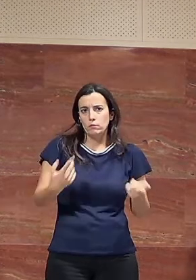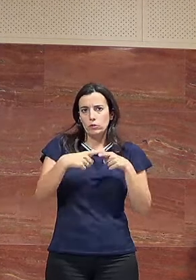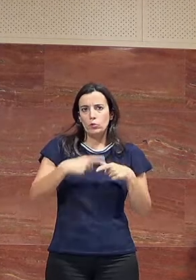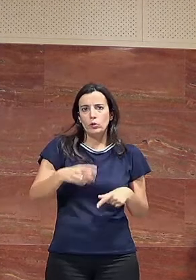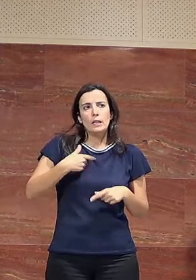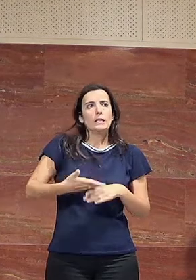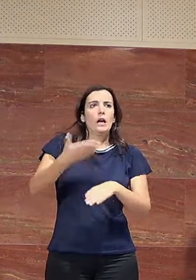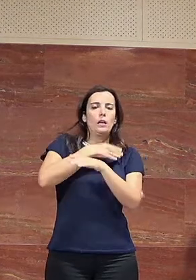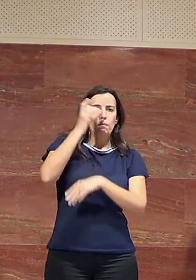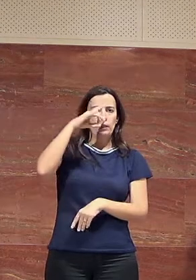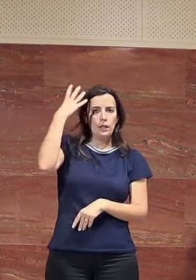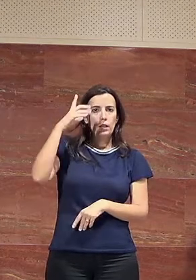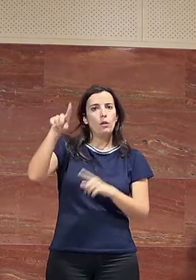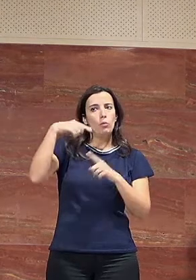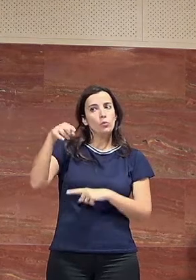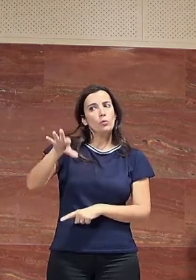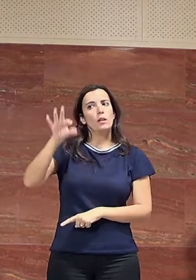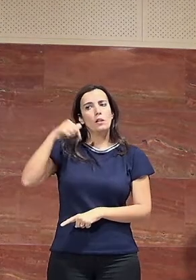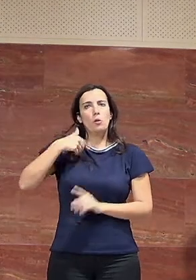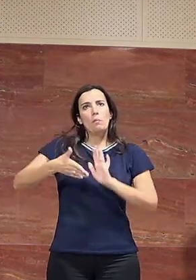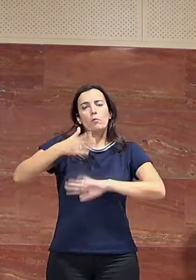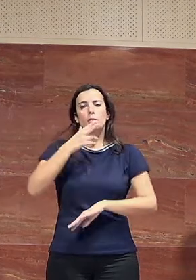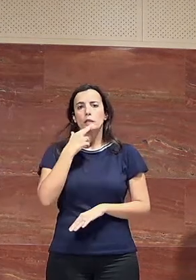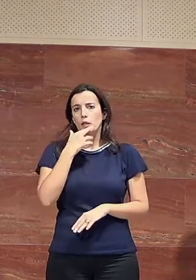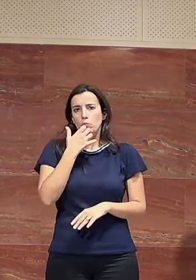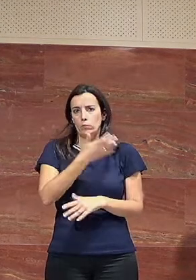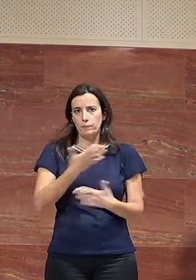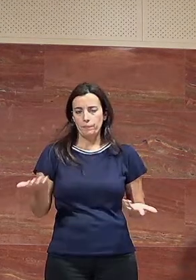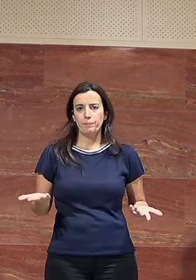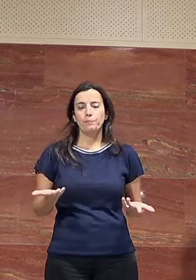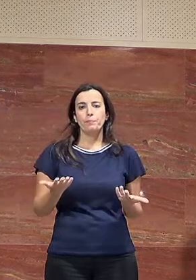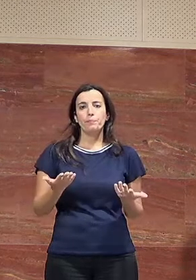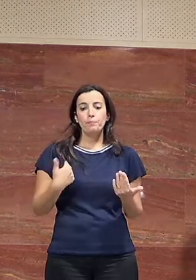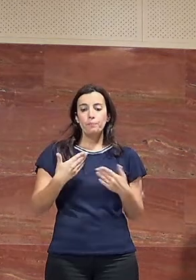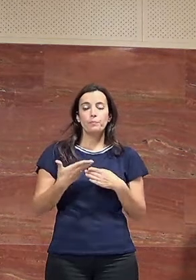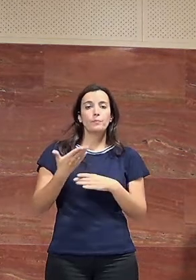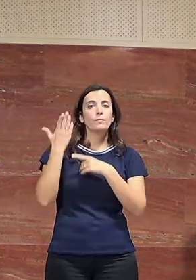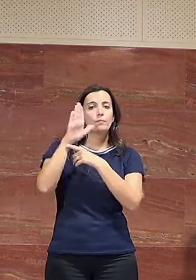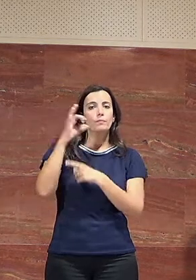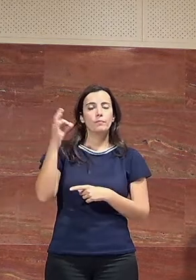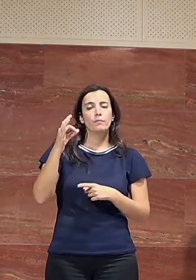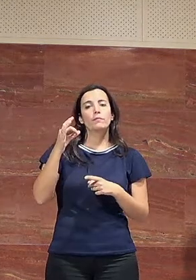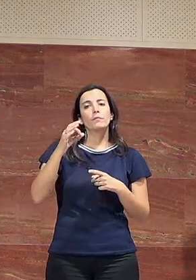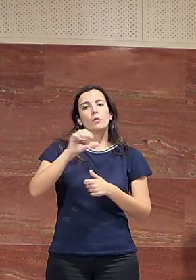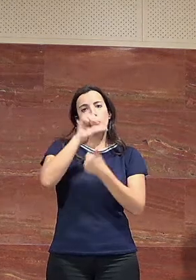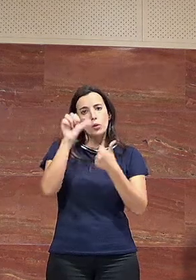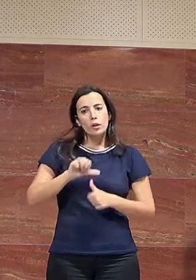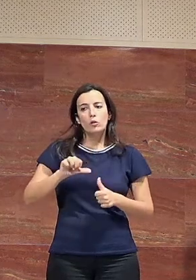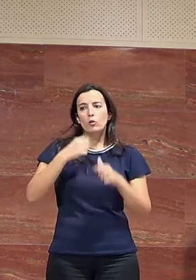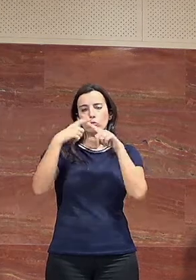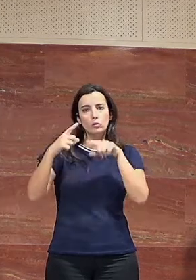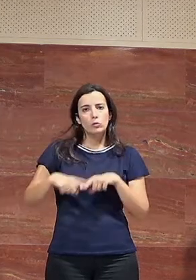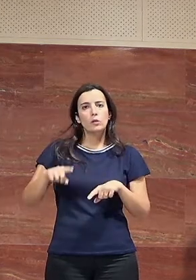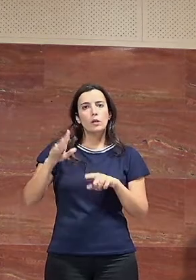Santander, que esa es tu decisión. Lo que nosotros proponemos con la metodología y el modelo es que la gente pueda realmente llegar a donde ellos